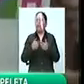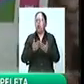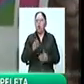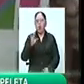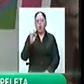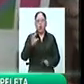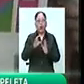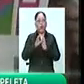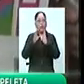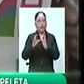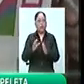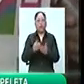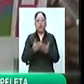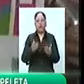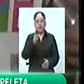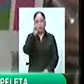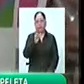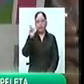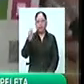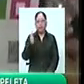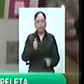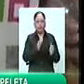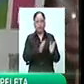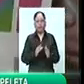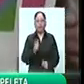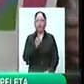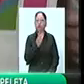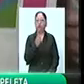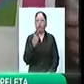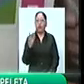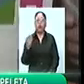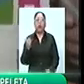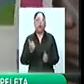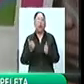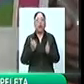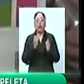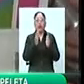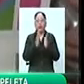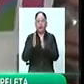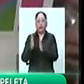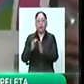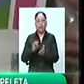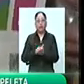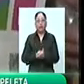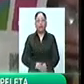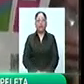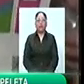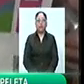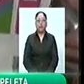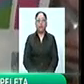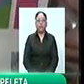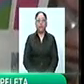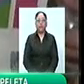8 que están pugnando, y estos son los que están ubicados en las diferentes